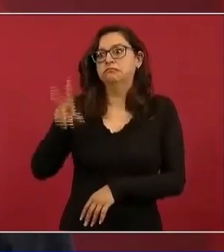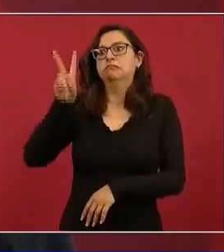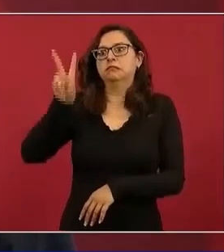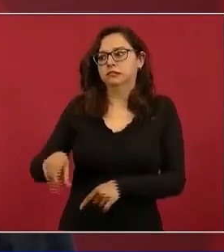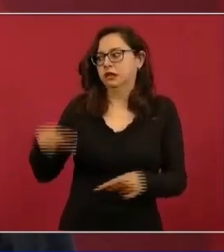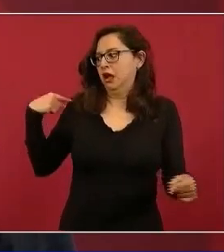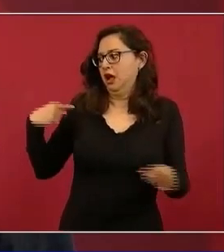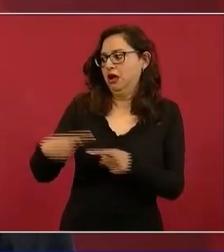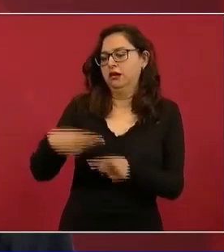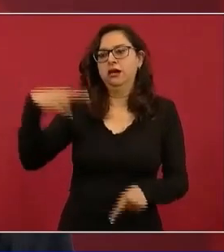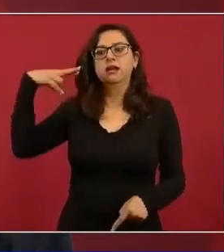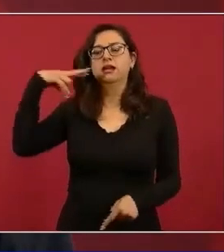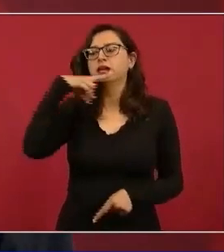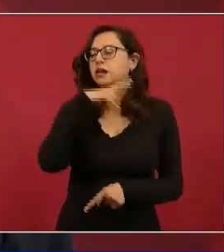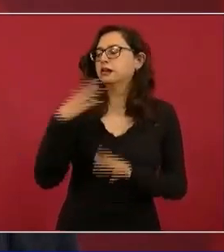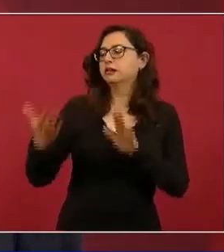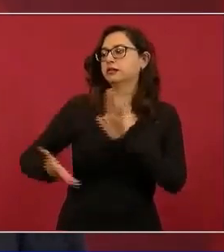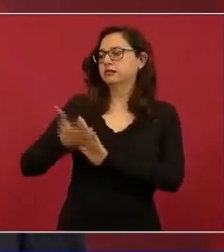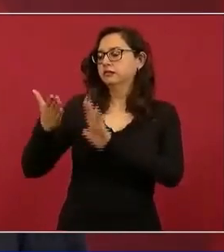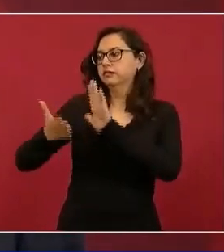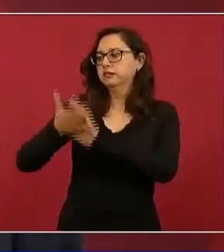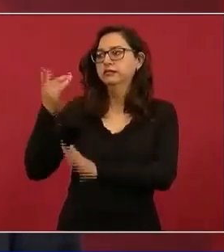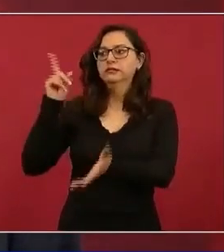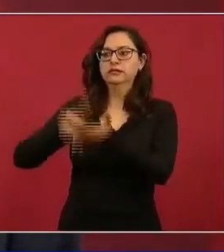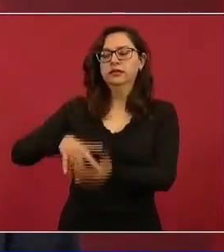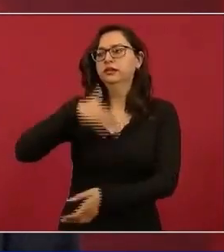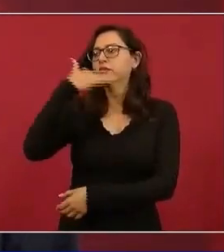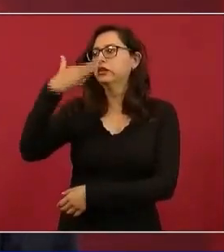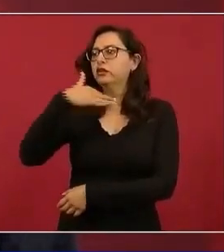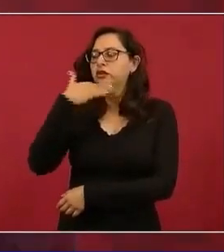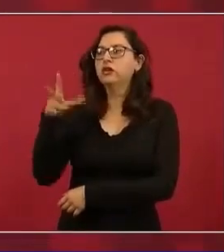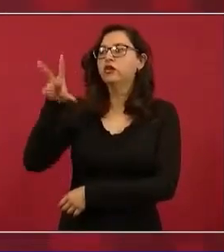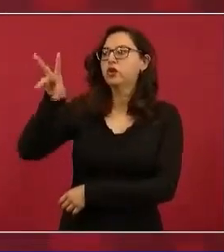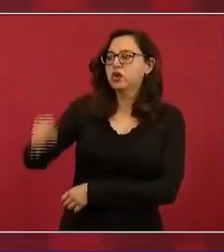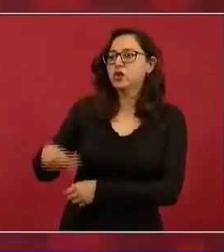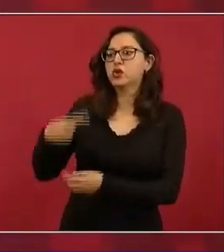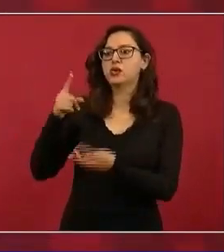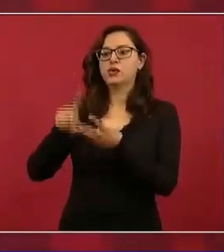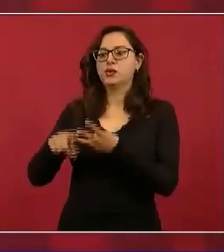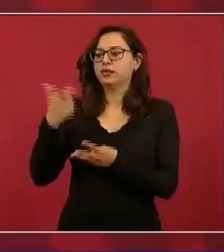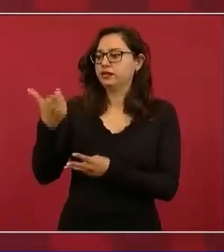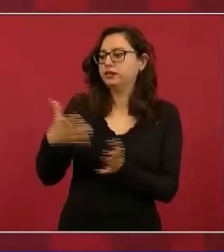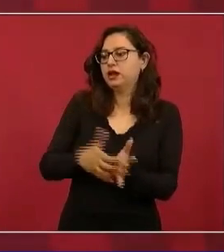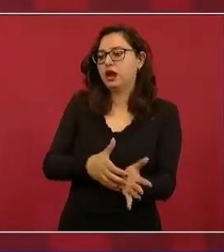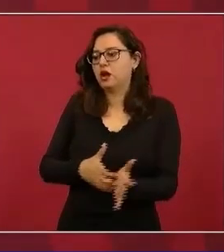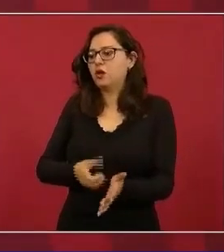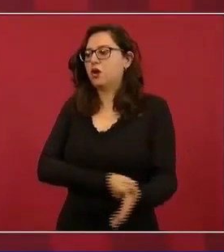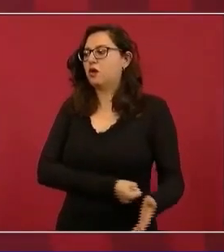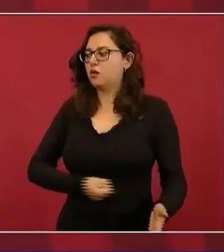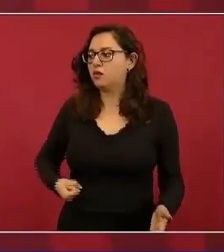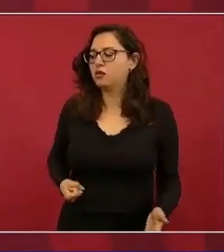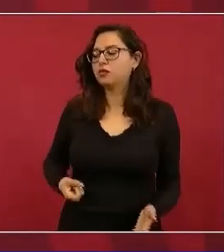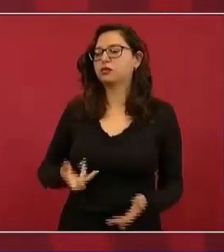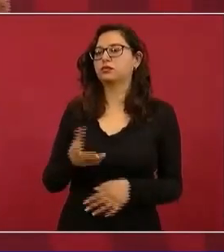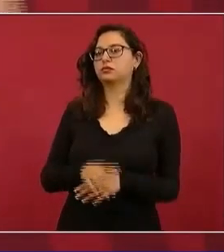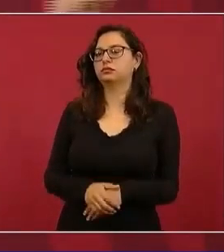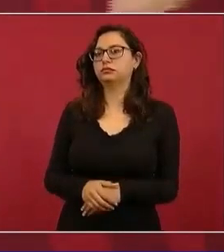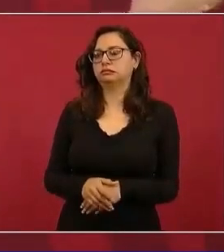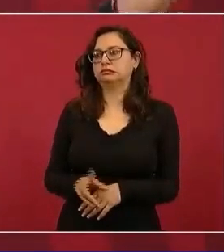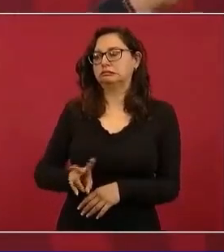récord, que no hubo corrupción, que hubo ahorros y que